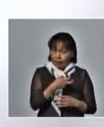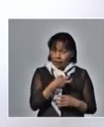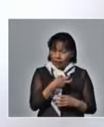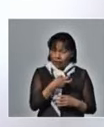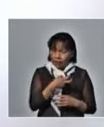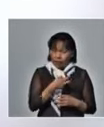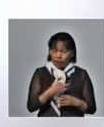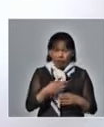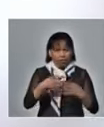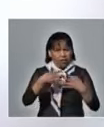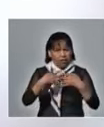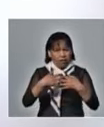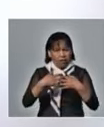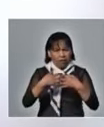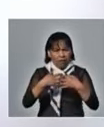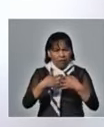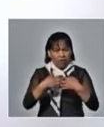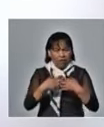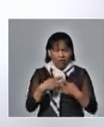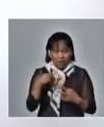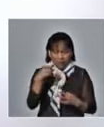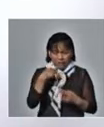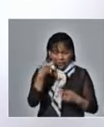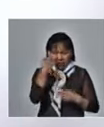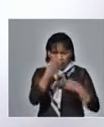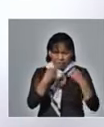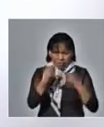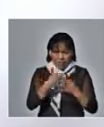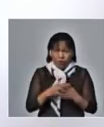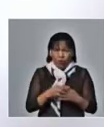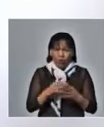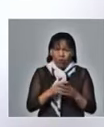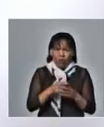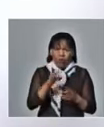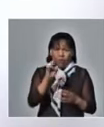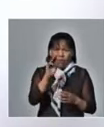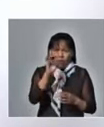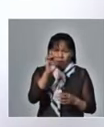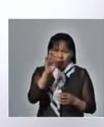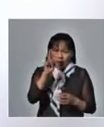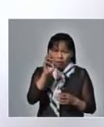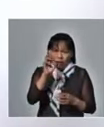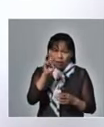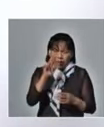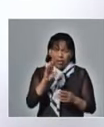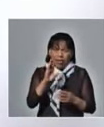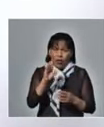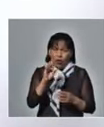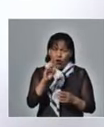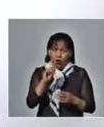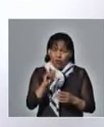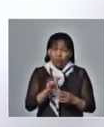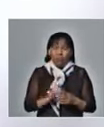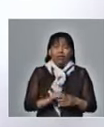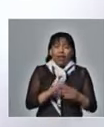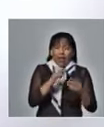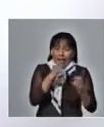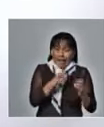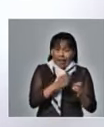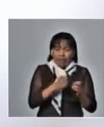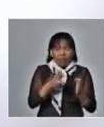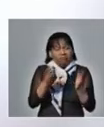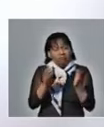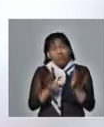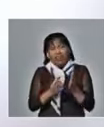una empresa de asesoría financiera llamada Evercore Protego. Ellos generaron una arquitectura